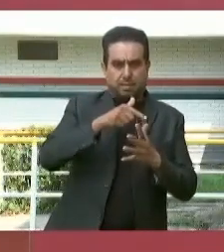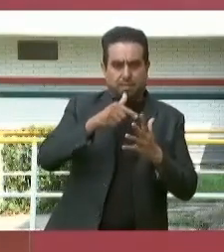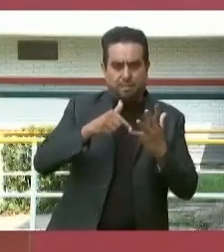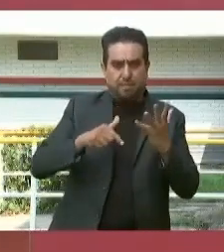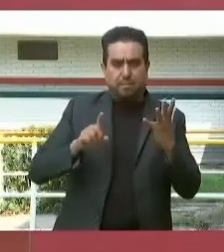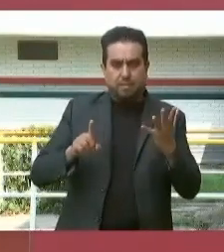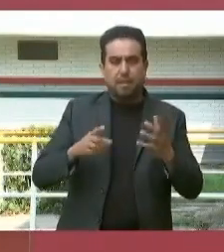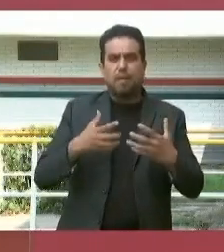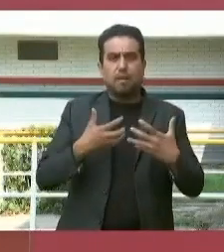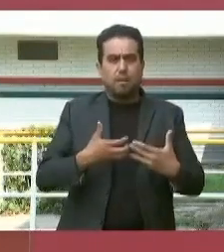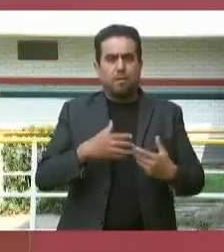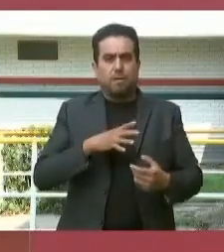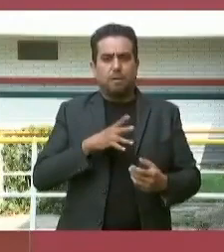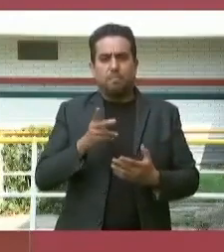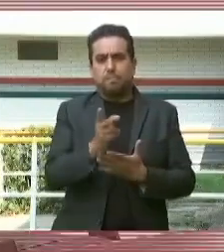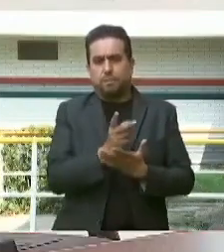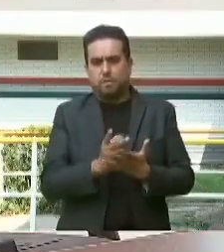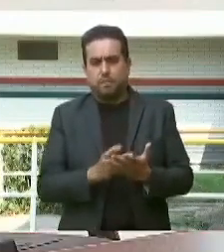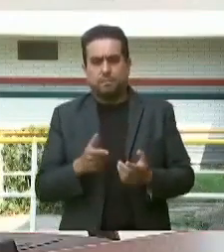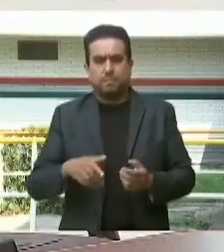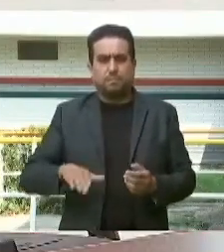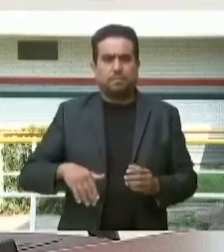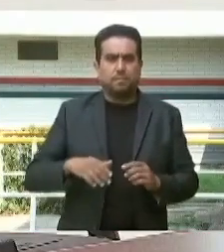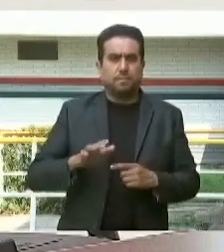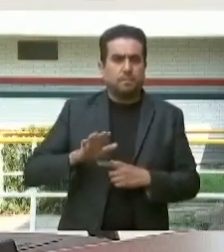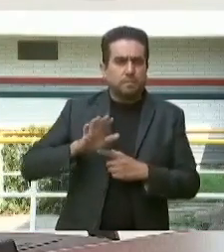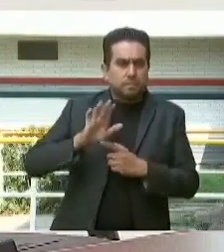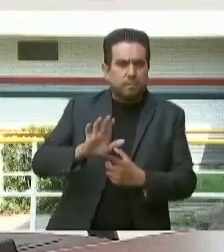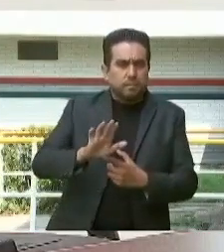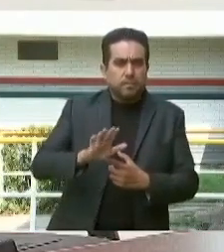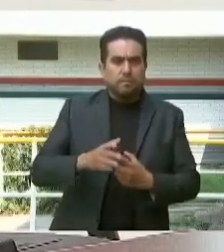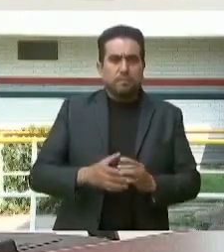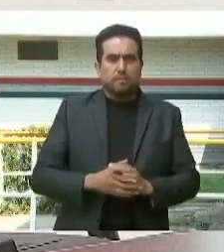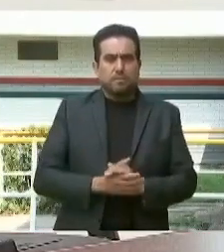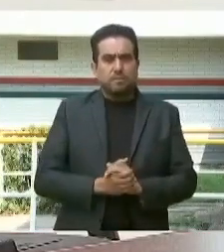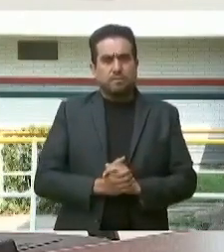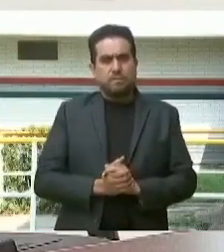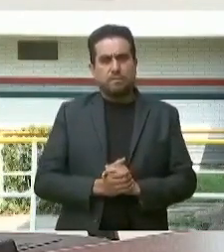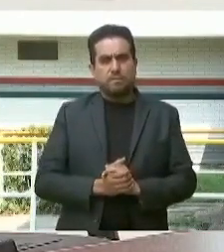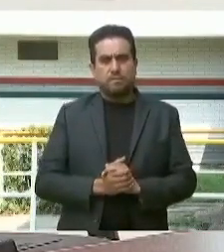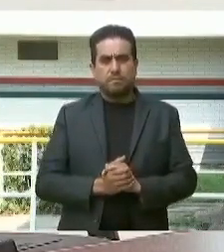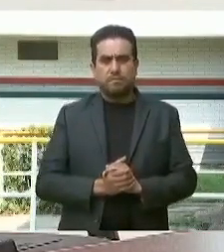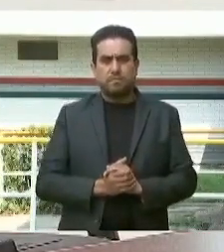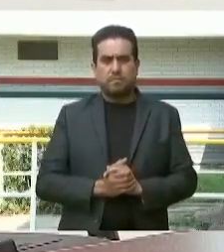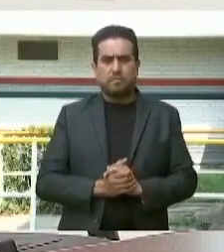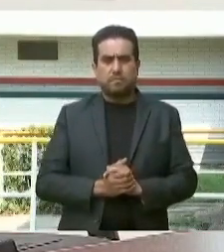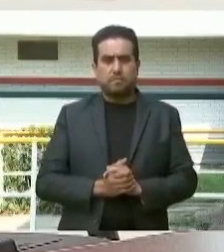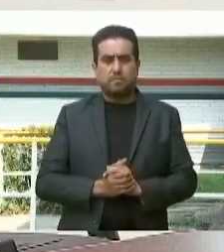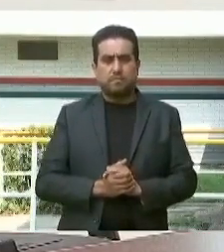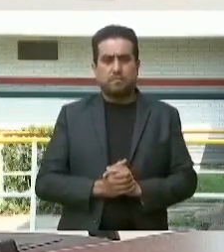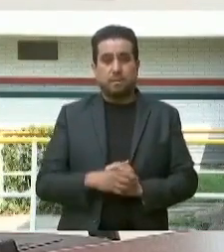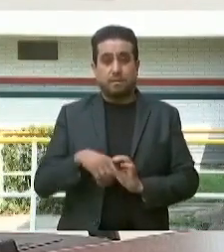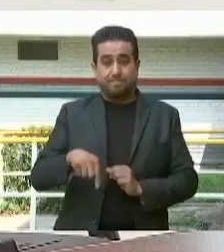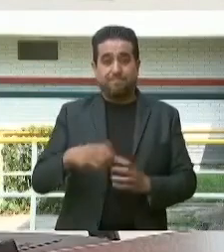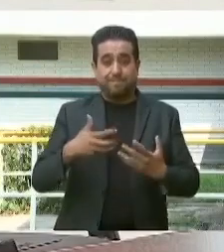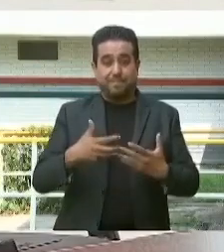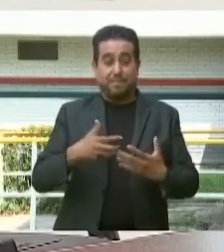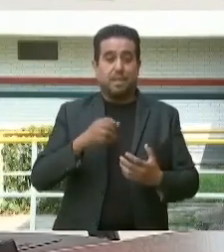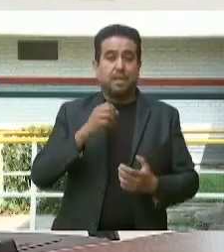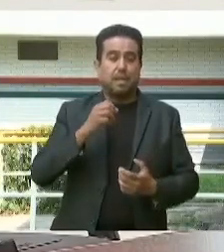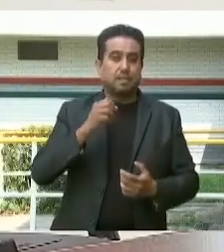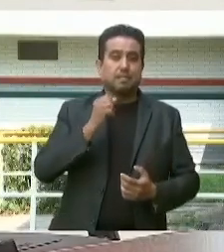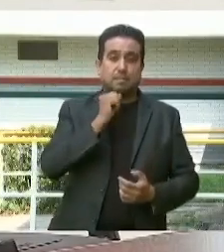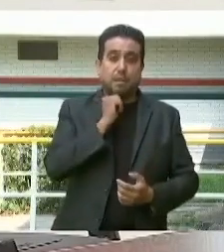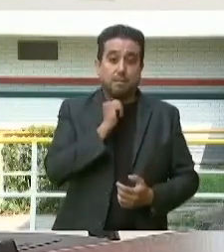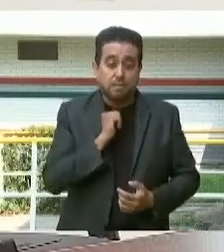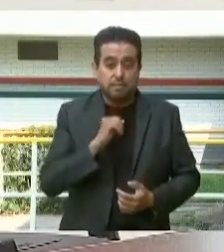actualmente del programa que se presentó el año pasado la refinería de salamanca tenía